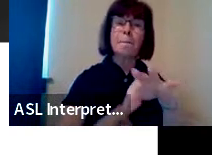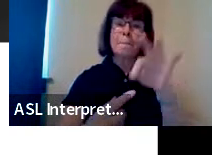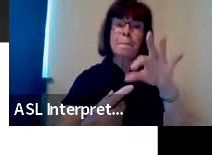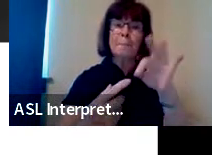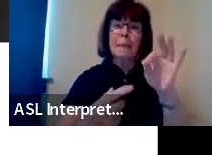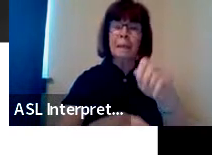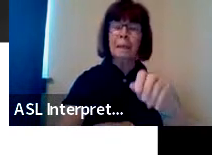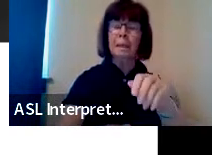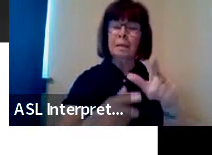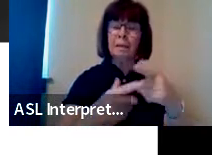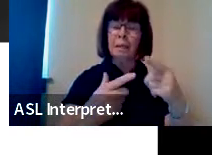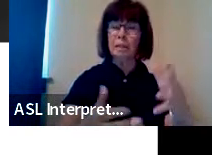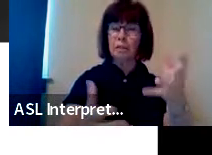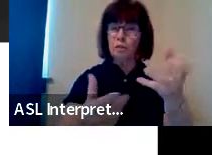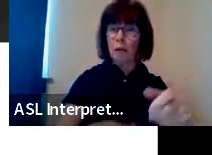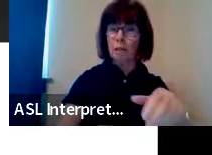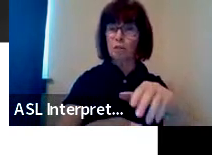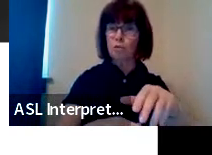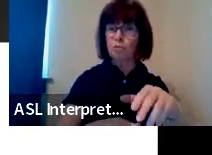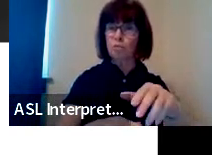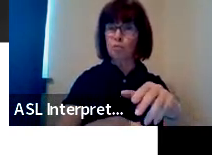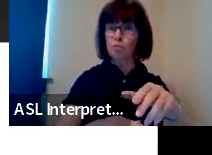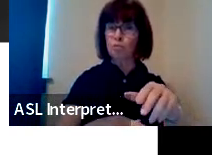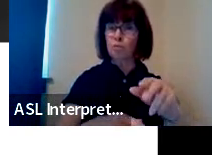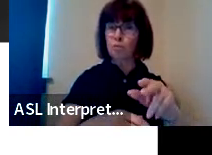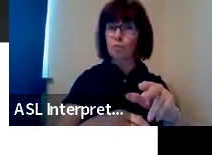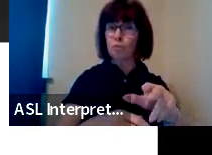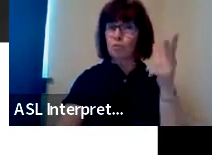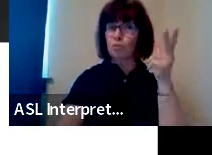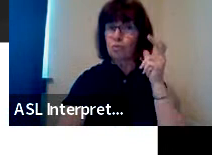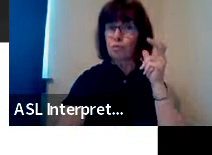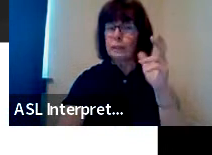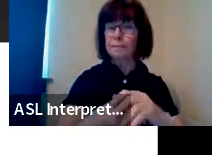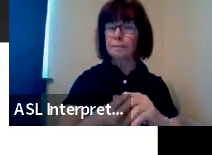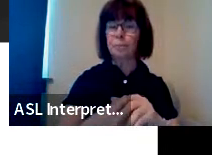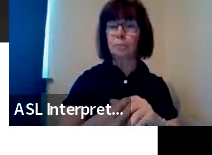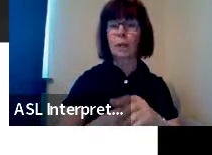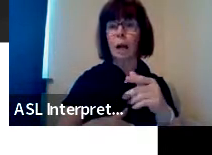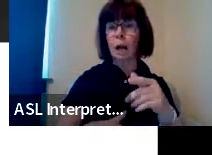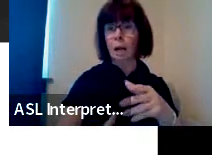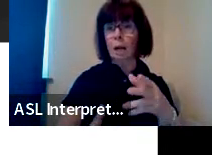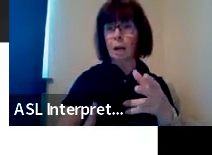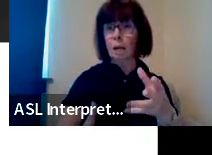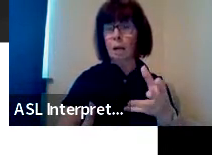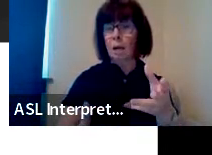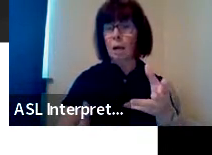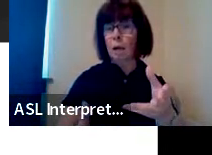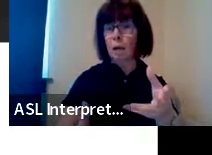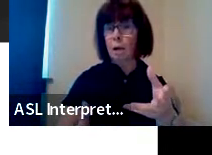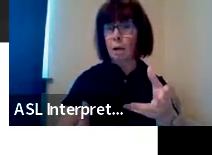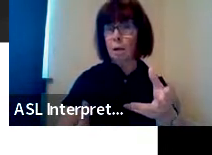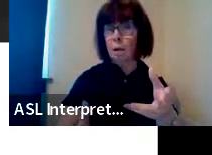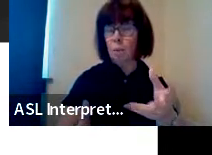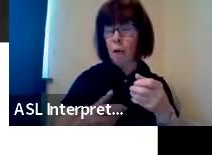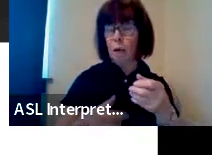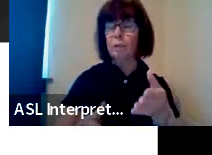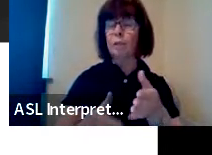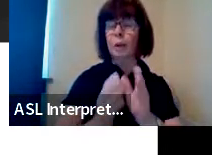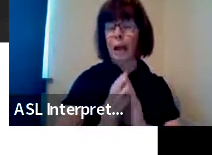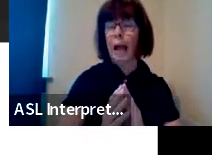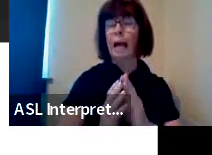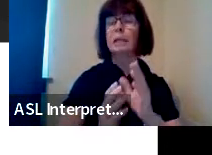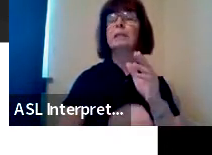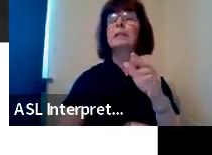to participate. I'd love to ask Guillermo or Laura to announce that, and then I'll